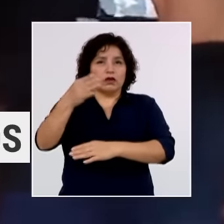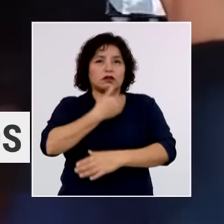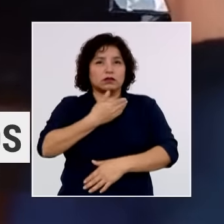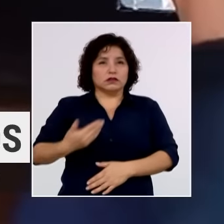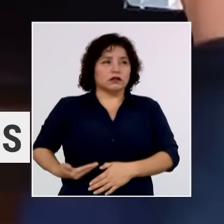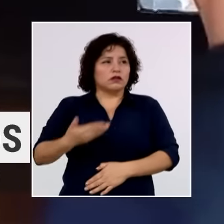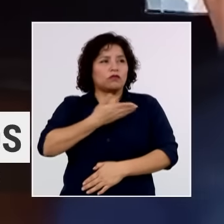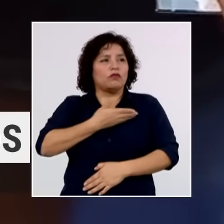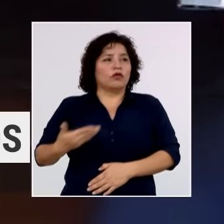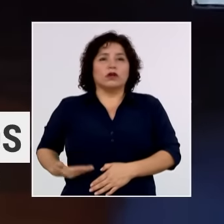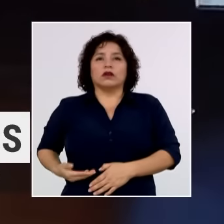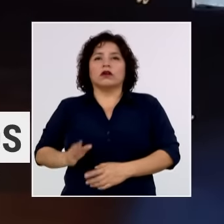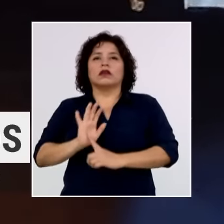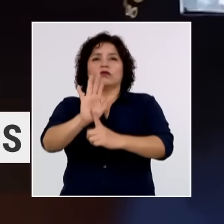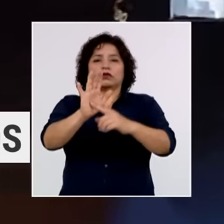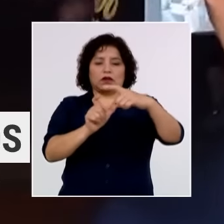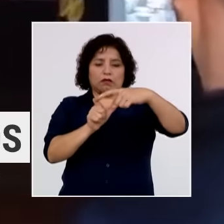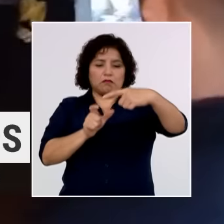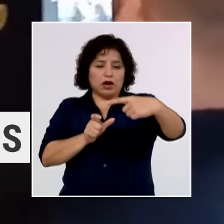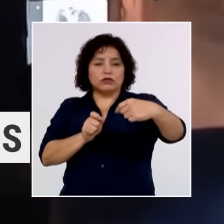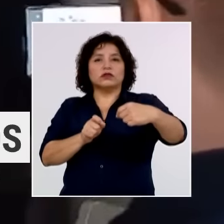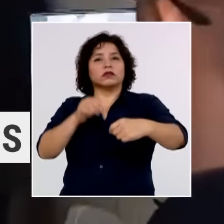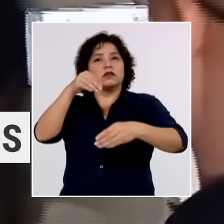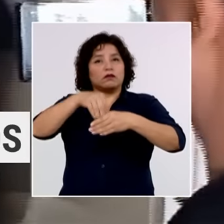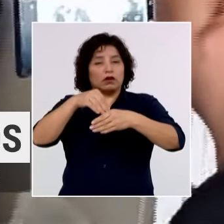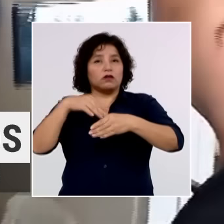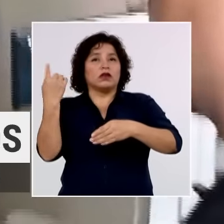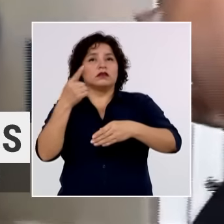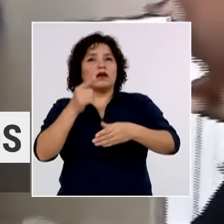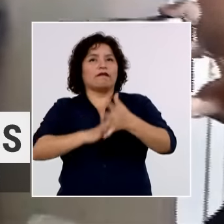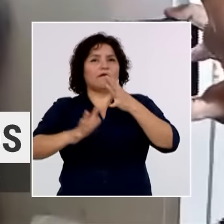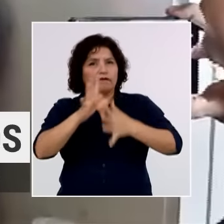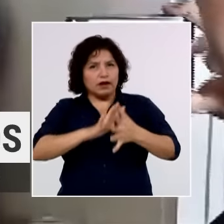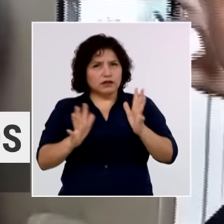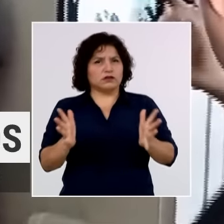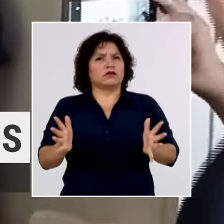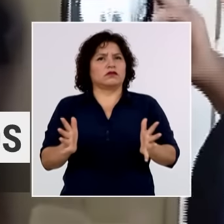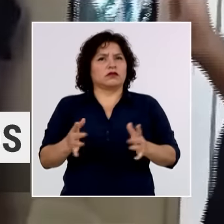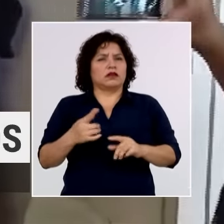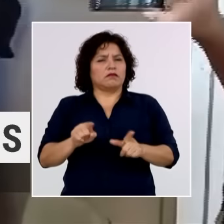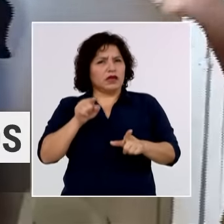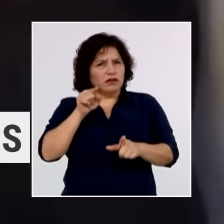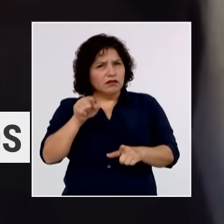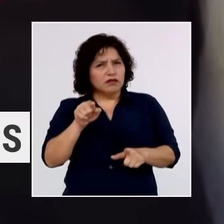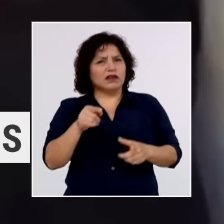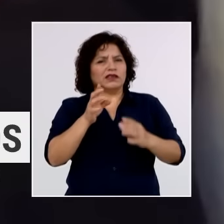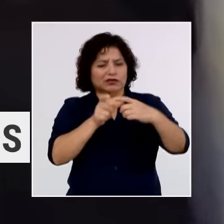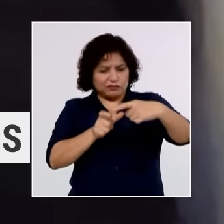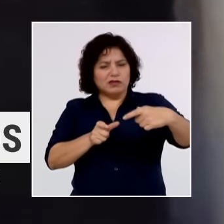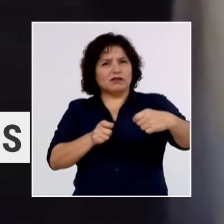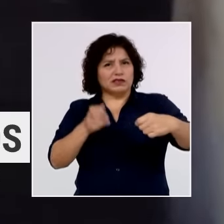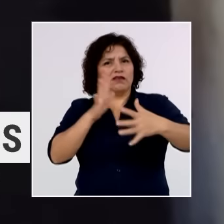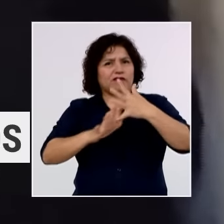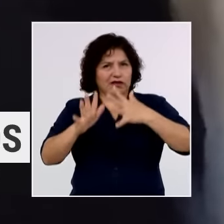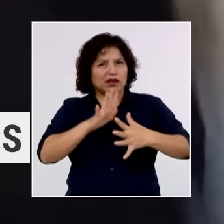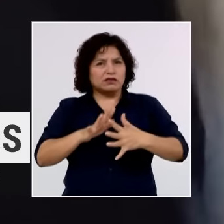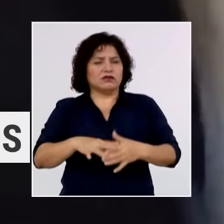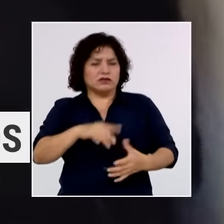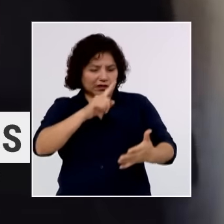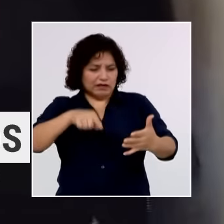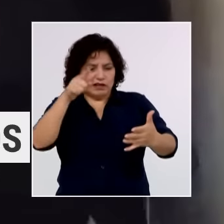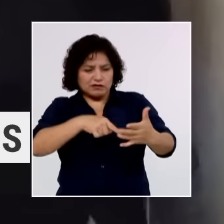les mostraban vouchers del Banco de la Nación que eran falsos. Pero Lorena, estos vouchers falsos que habían sido